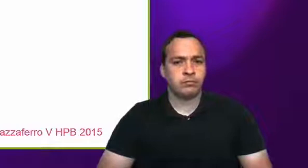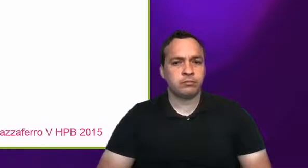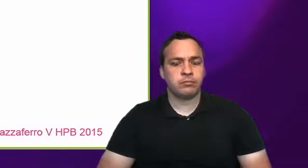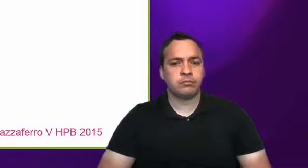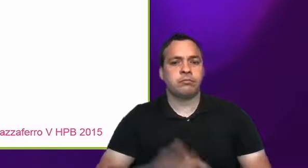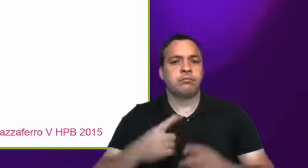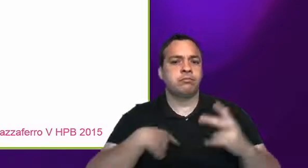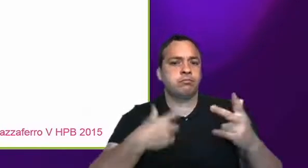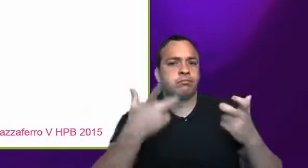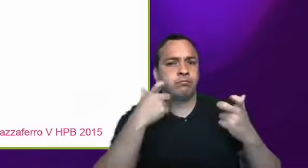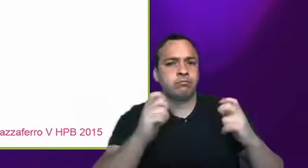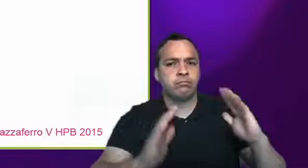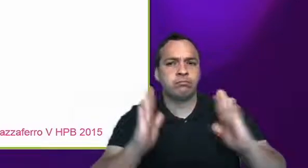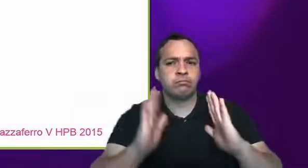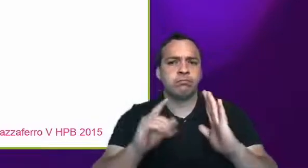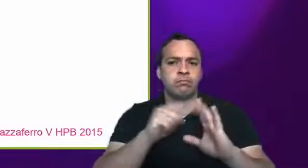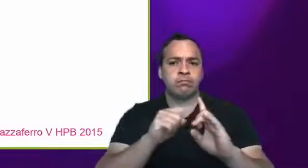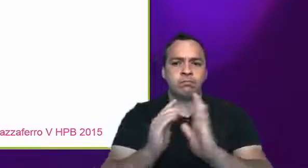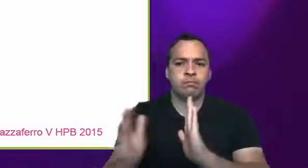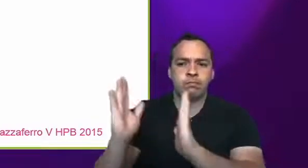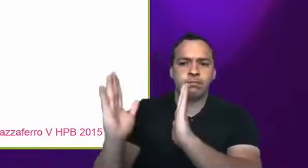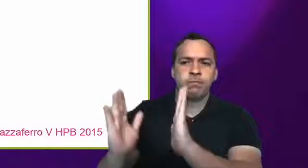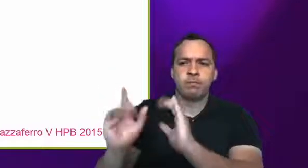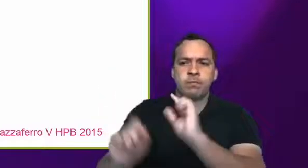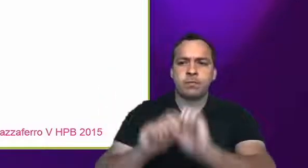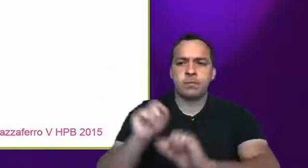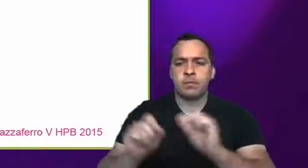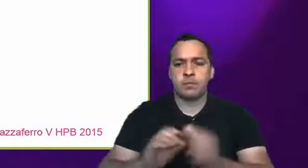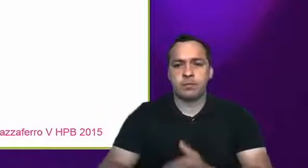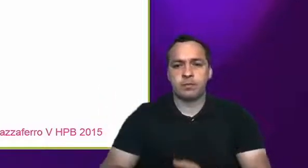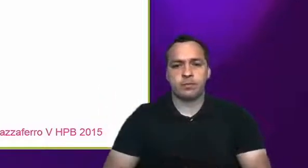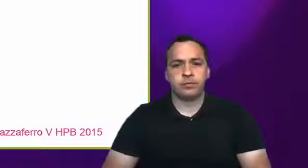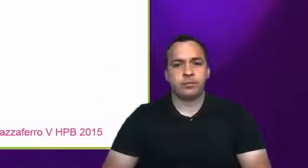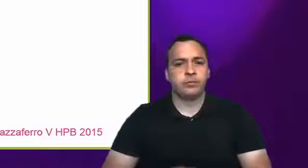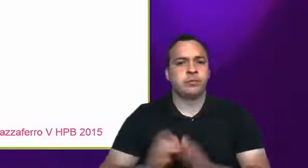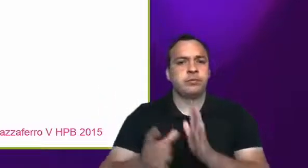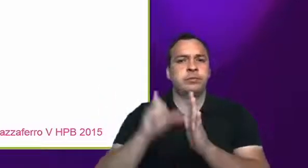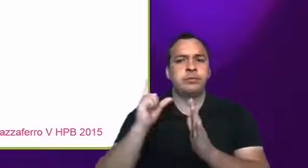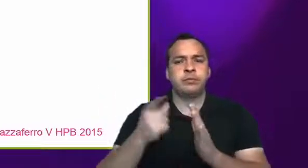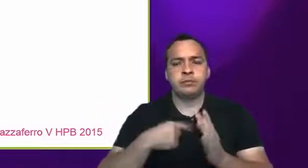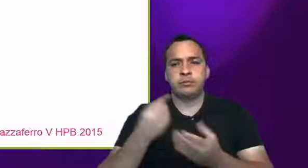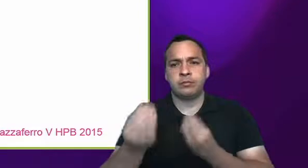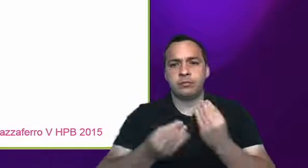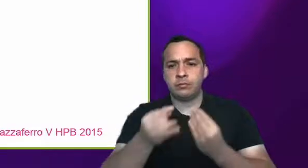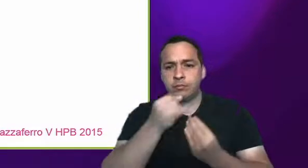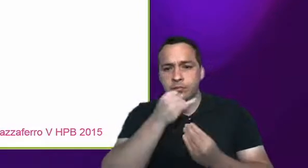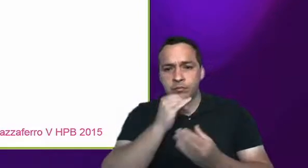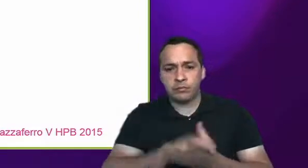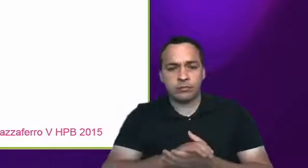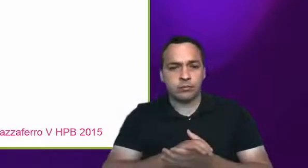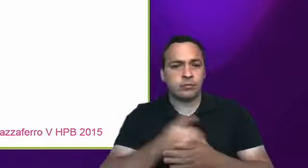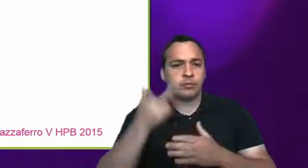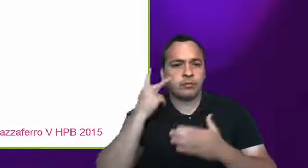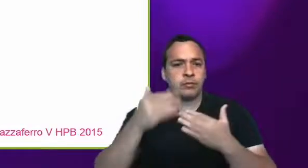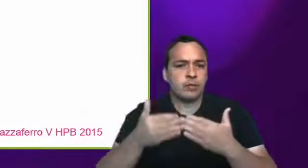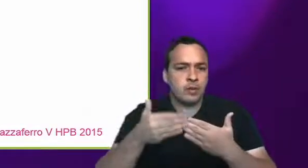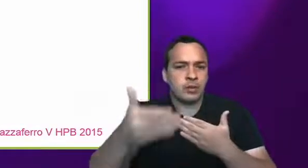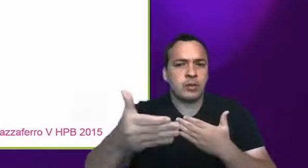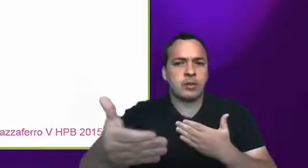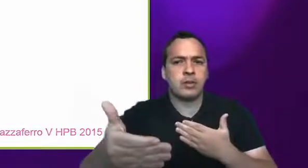tiempo antes de, digamos, la progression, el empeoramiento de la enfermedad.